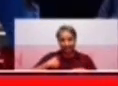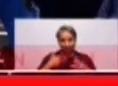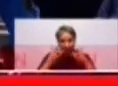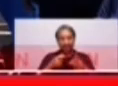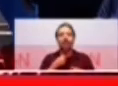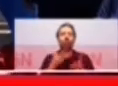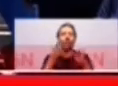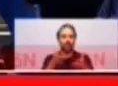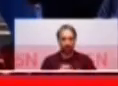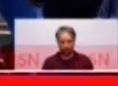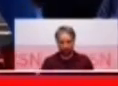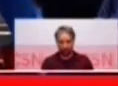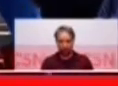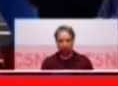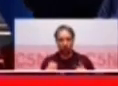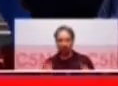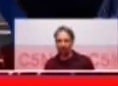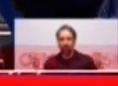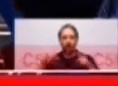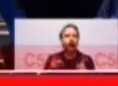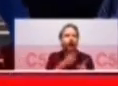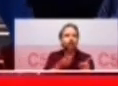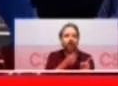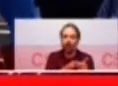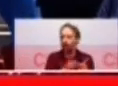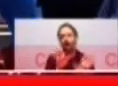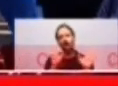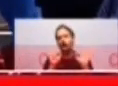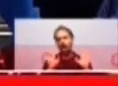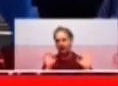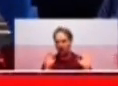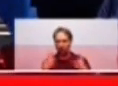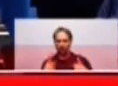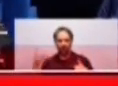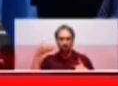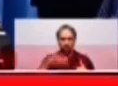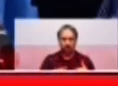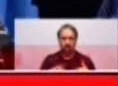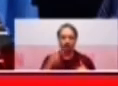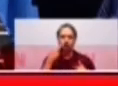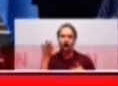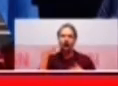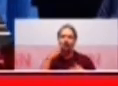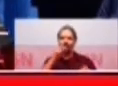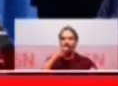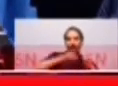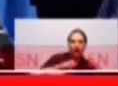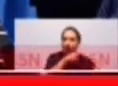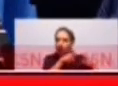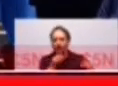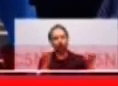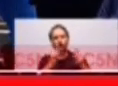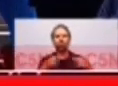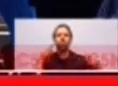uocra optativo acá también incluyen aquellos trabajadores que son por ejemplo y que pusieron mucho e